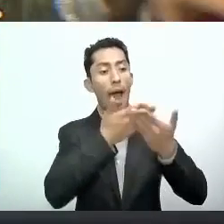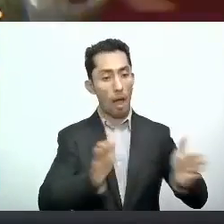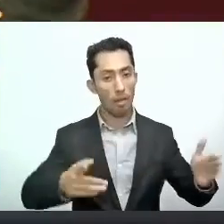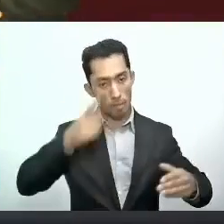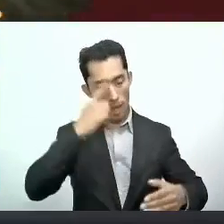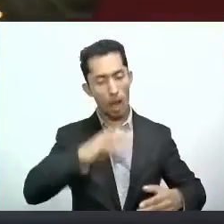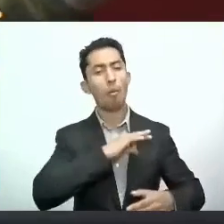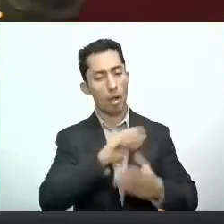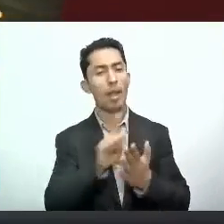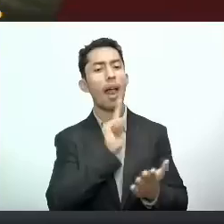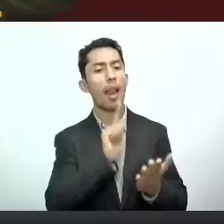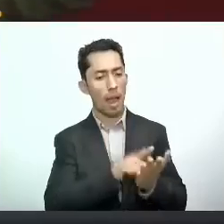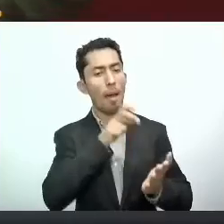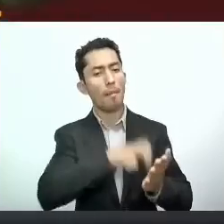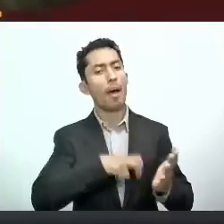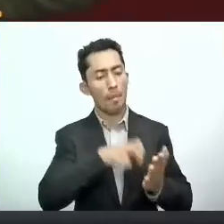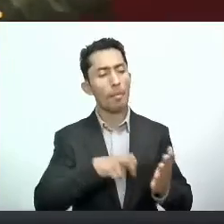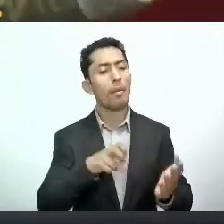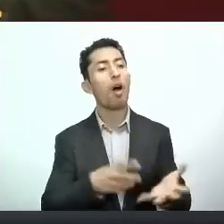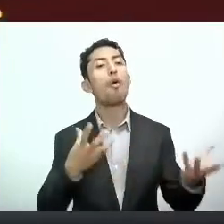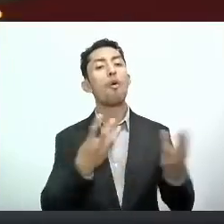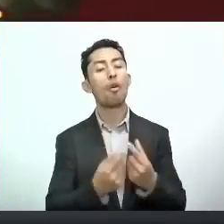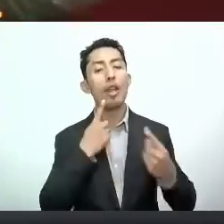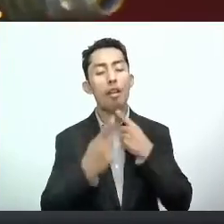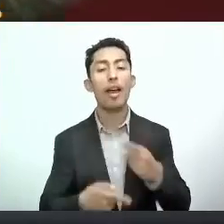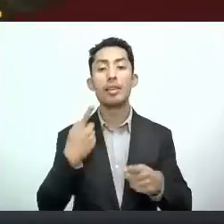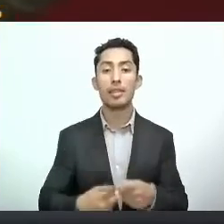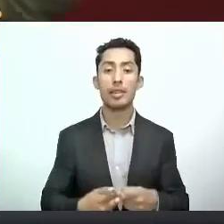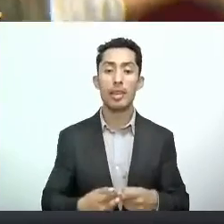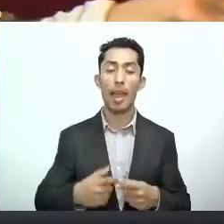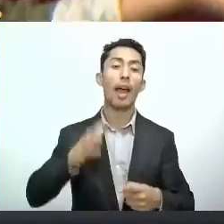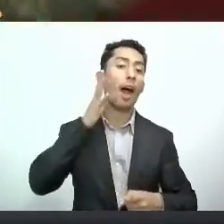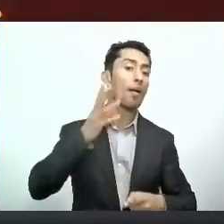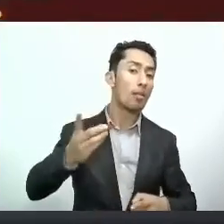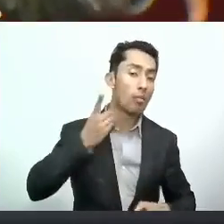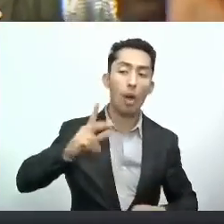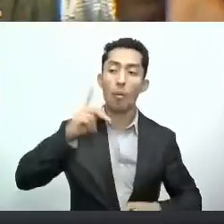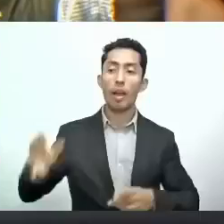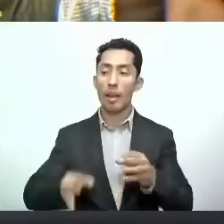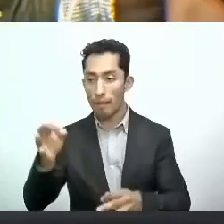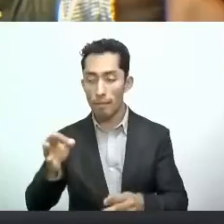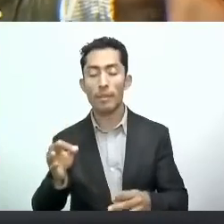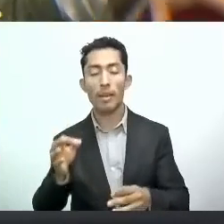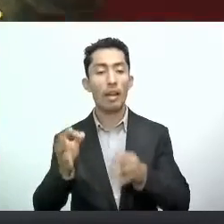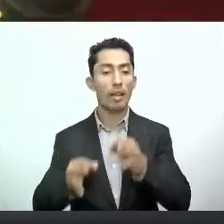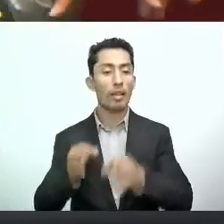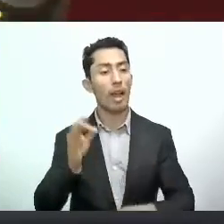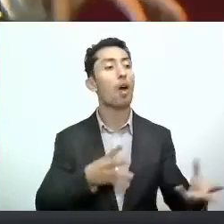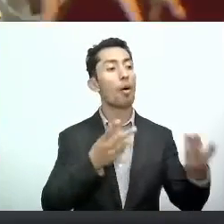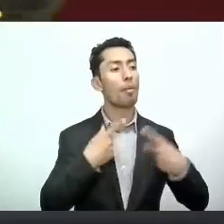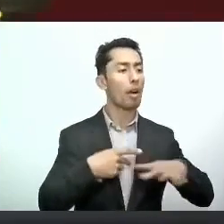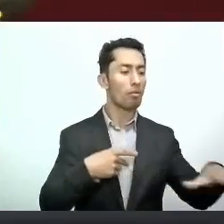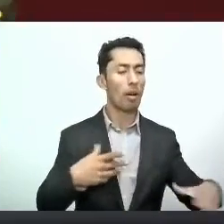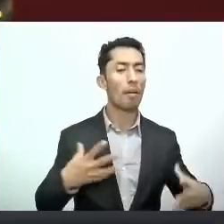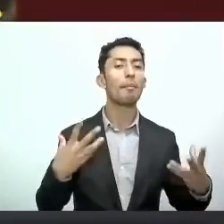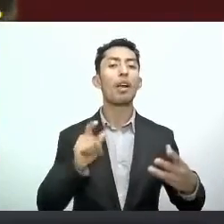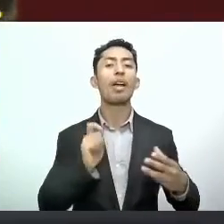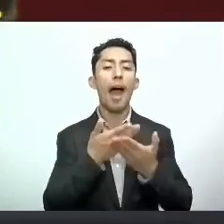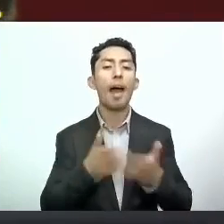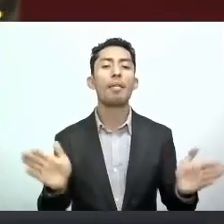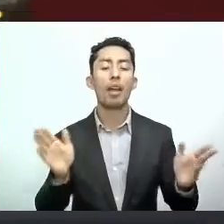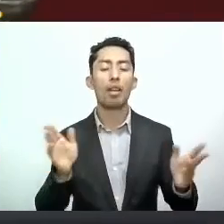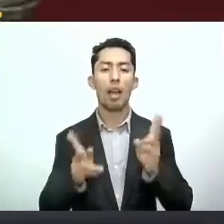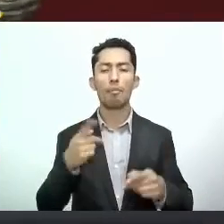leyes, poder dialogar entre el legislativo, el Poder Judicial y la ciudadanía en parlamento abierto. Pero me parece que el